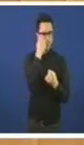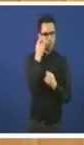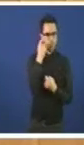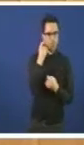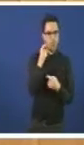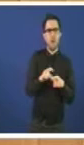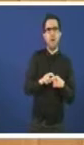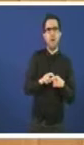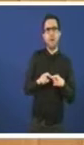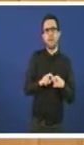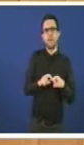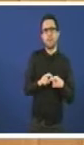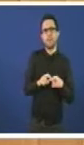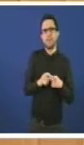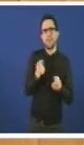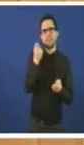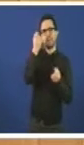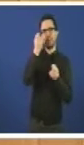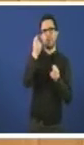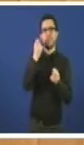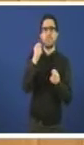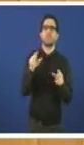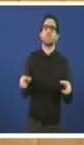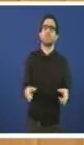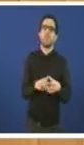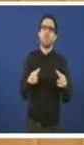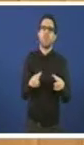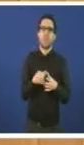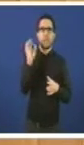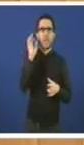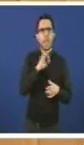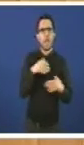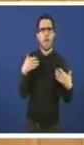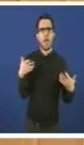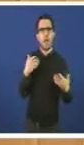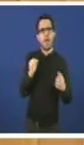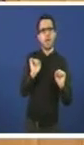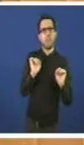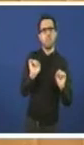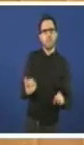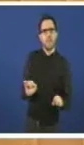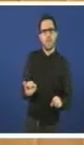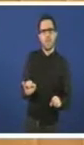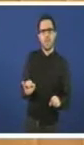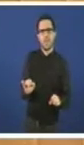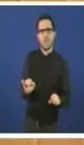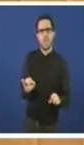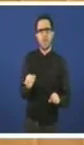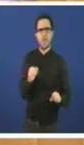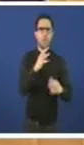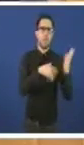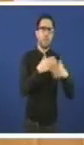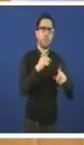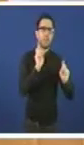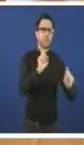esas características específicas de la sociedade galega que impiden que se puedan impartir por ejemplo en matemáticas en gallego